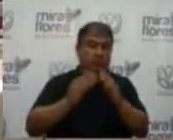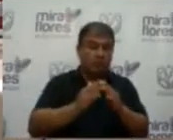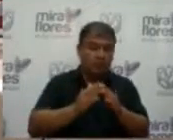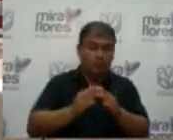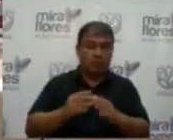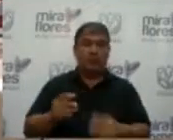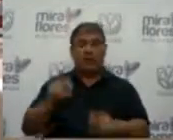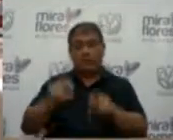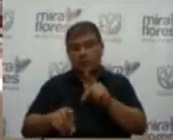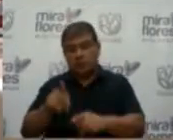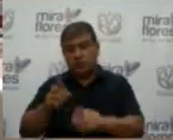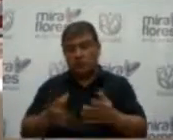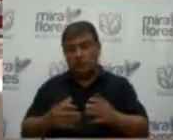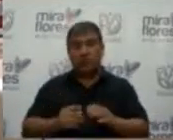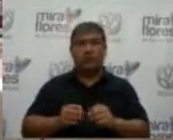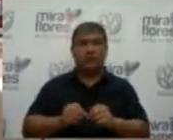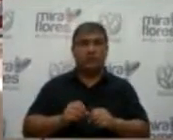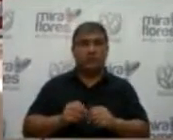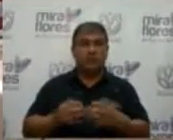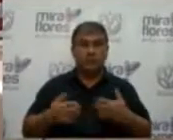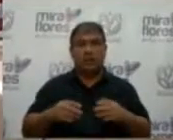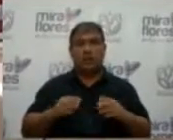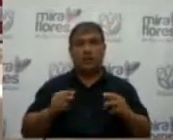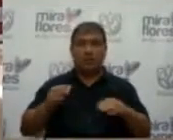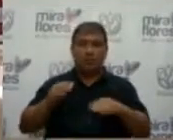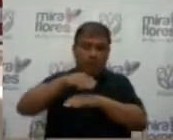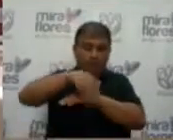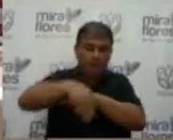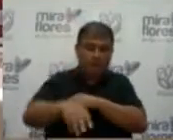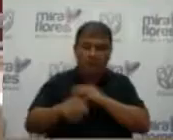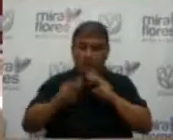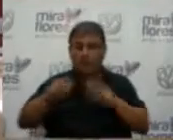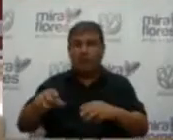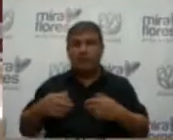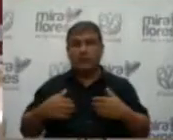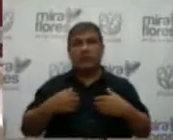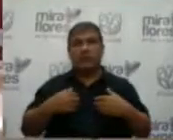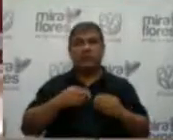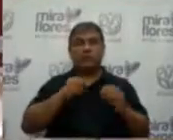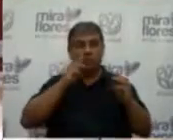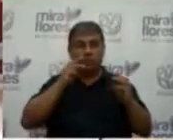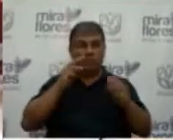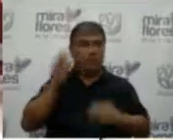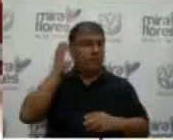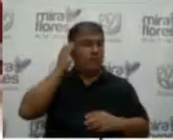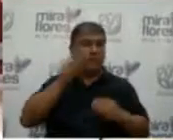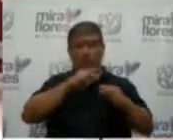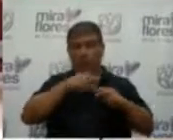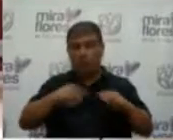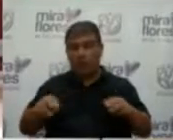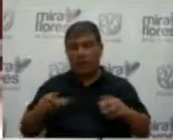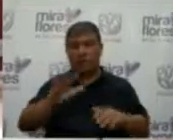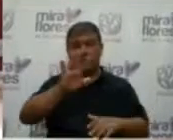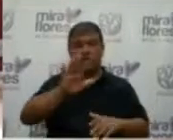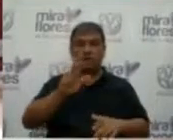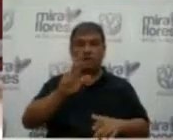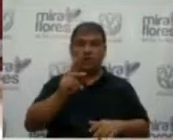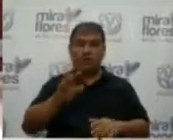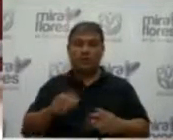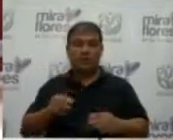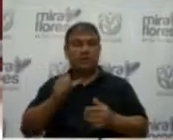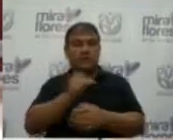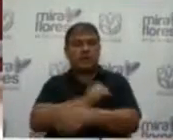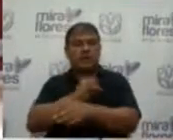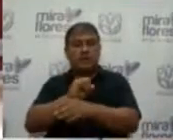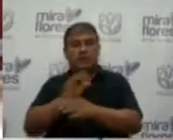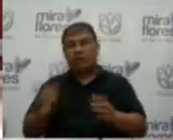poder proyectar los malecones que tenemos. En Miraflores tenemos un malecón muy bonito de 5 kilómetros, en San Isidro tiene un